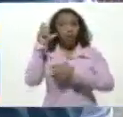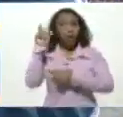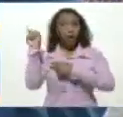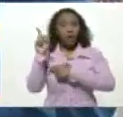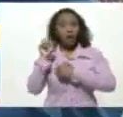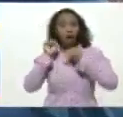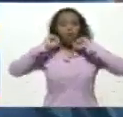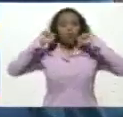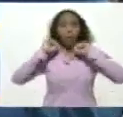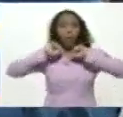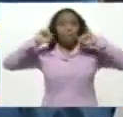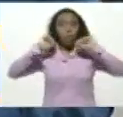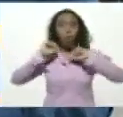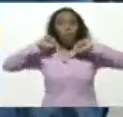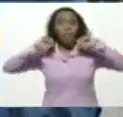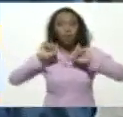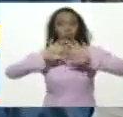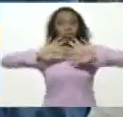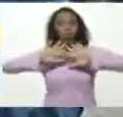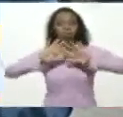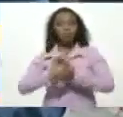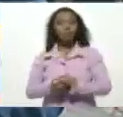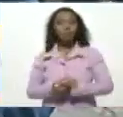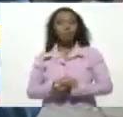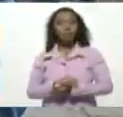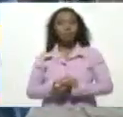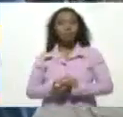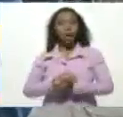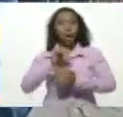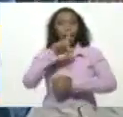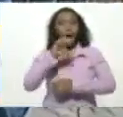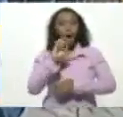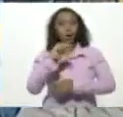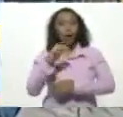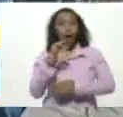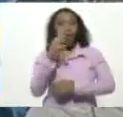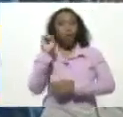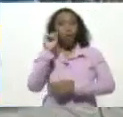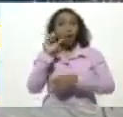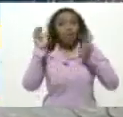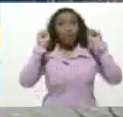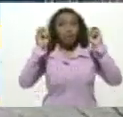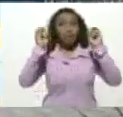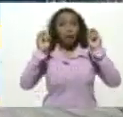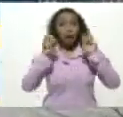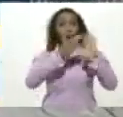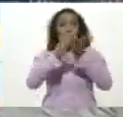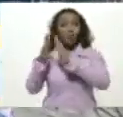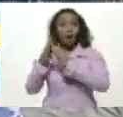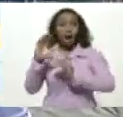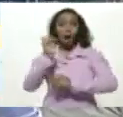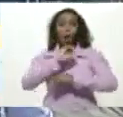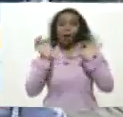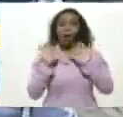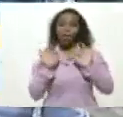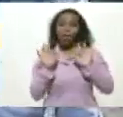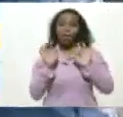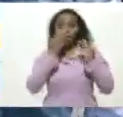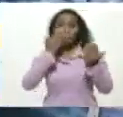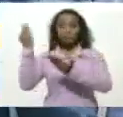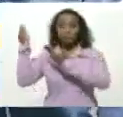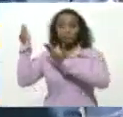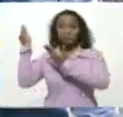reggaetón. A golpe de reggaetón. Leonardo Oropesa con el tema Comuna o Nada.